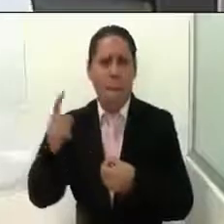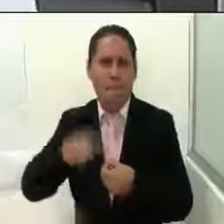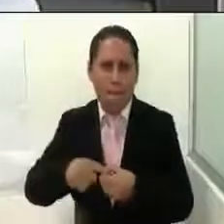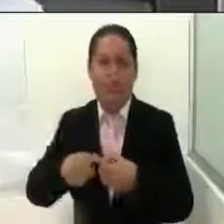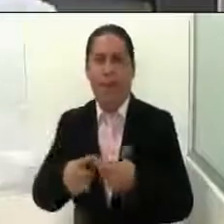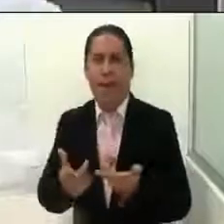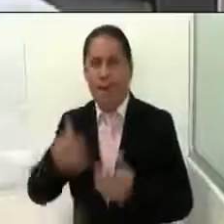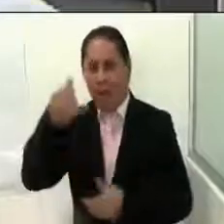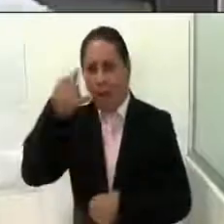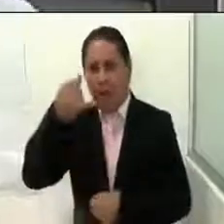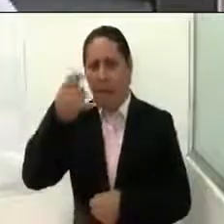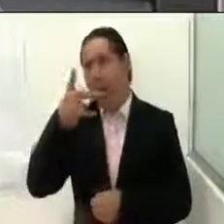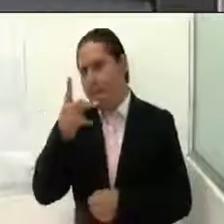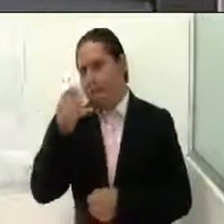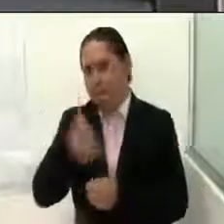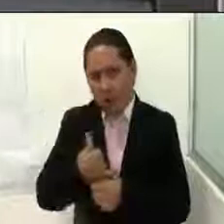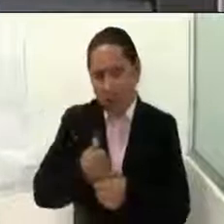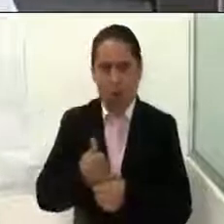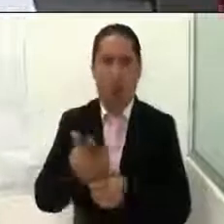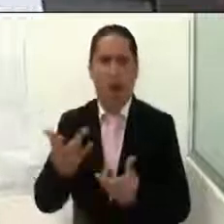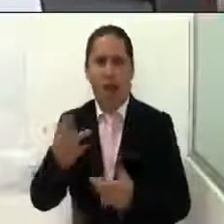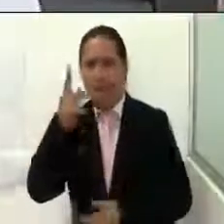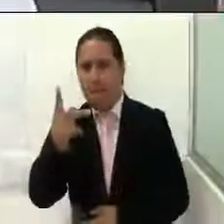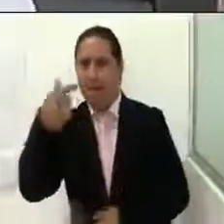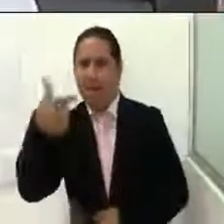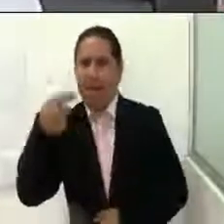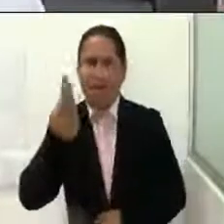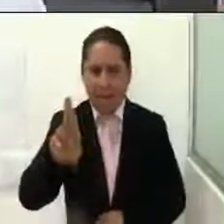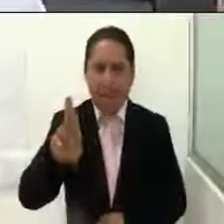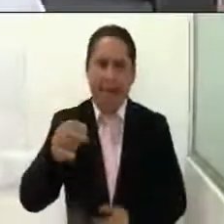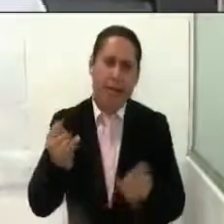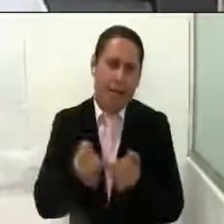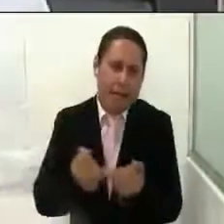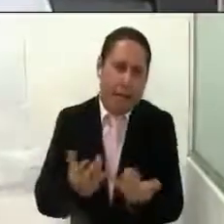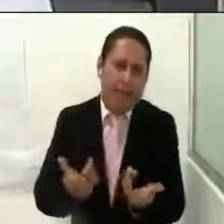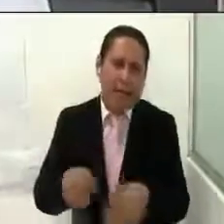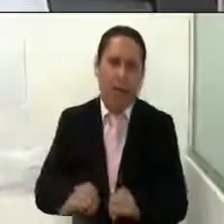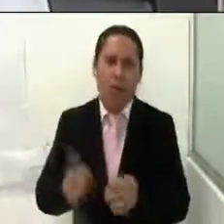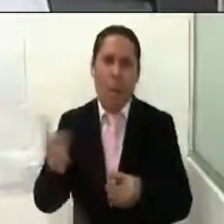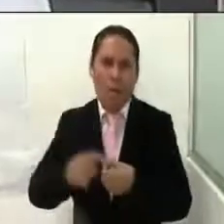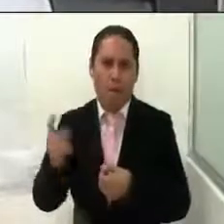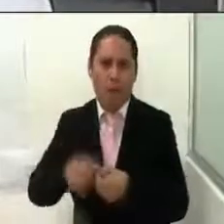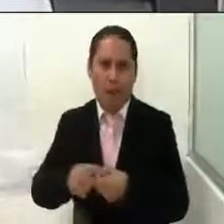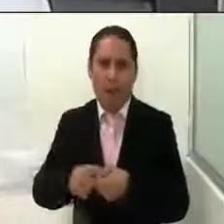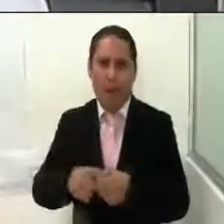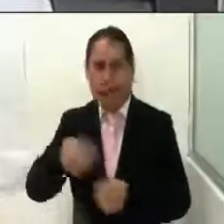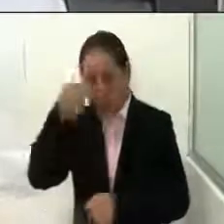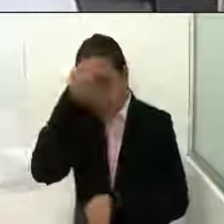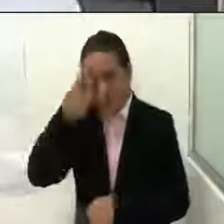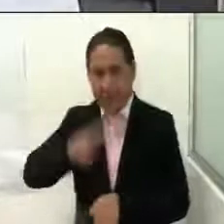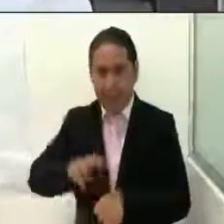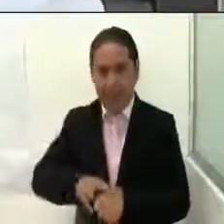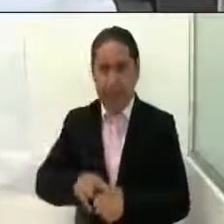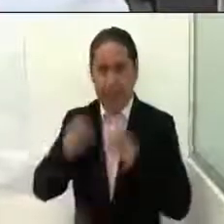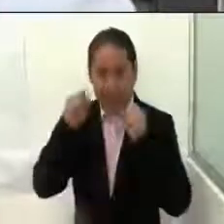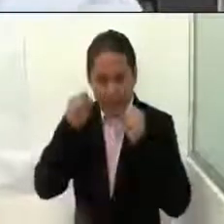general de justicia del estado con la participación de la secretaría de seguridad pública en coordinación con